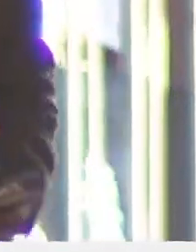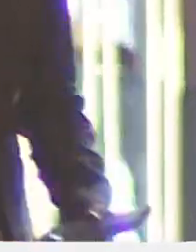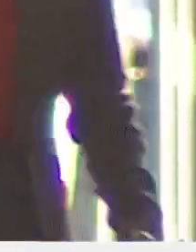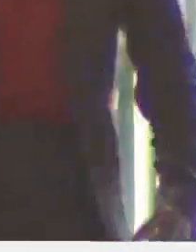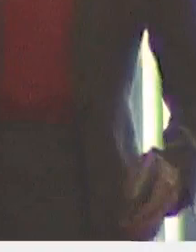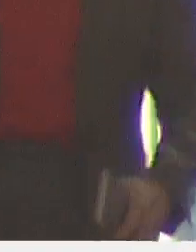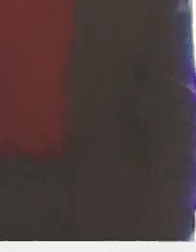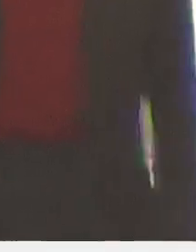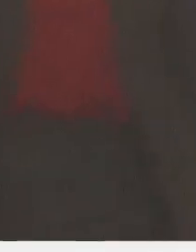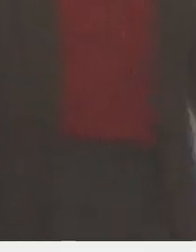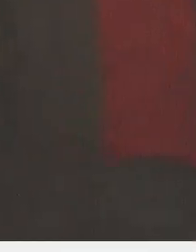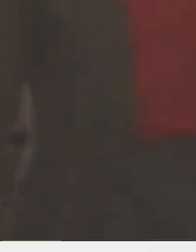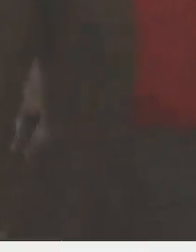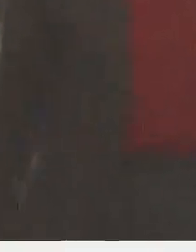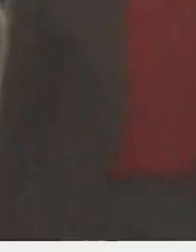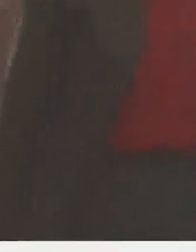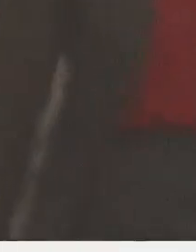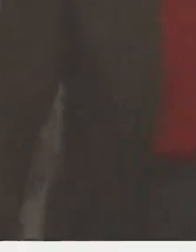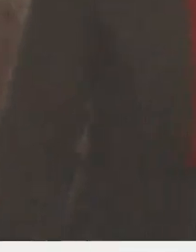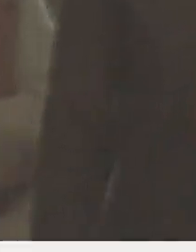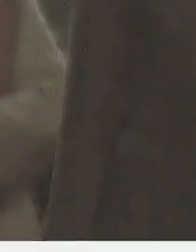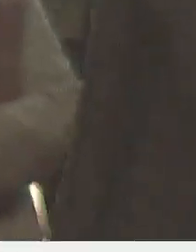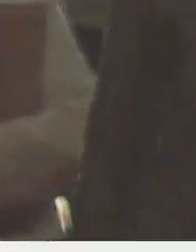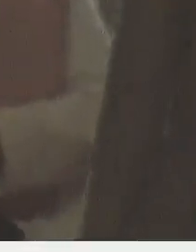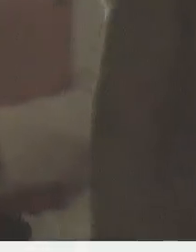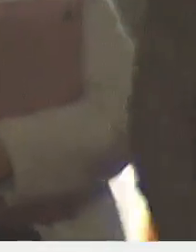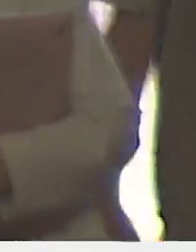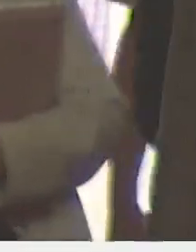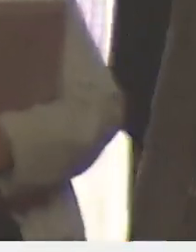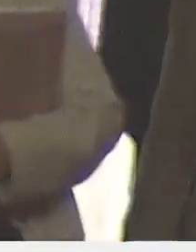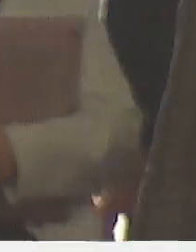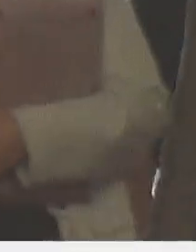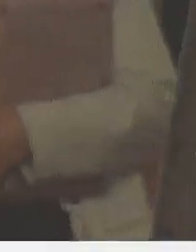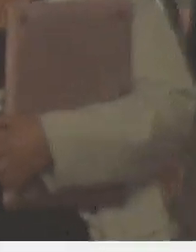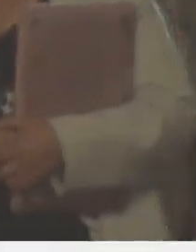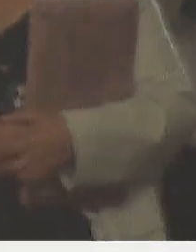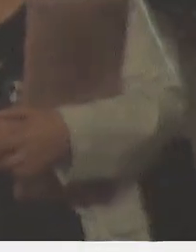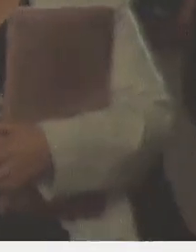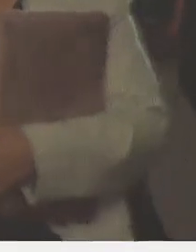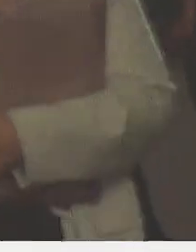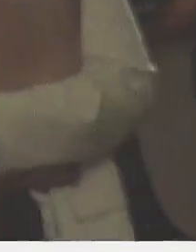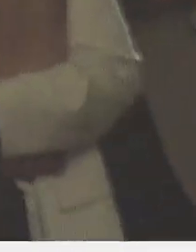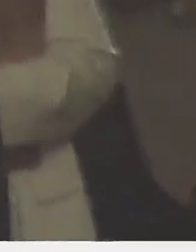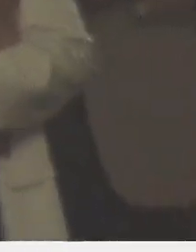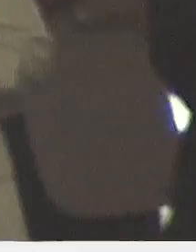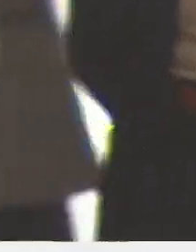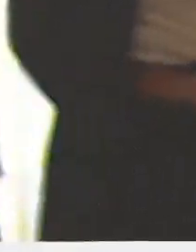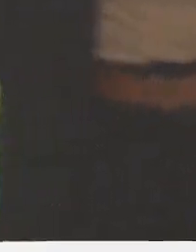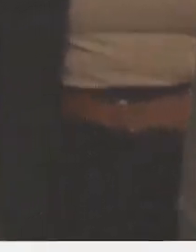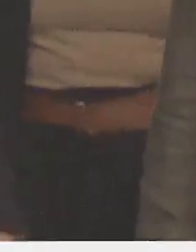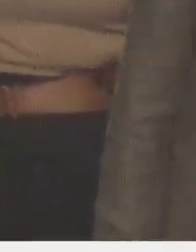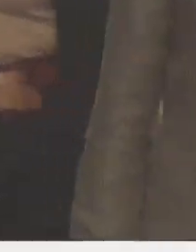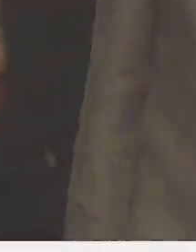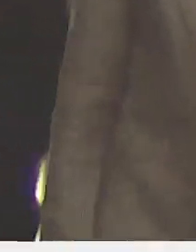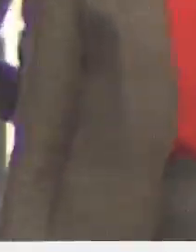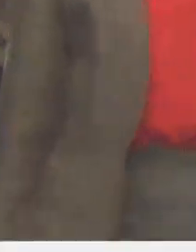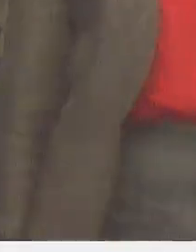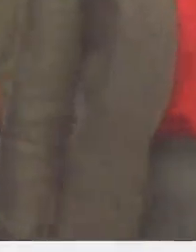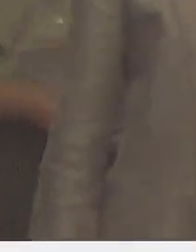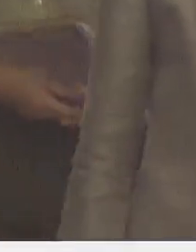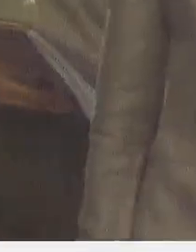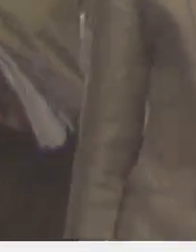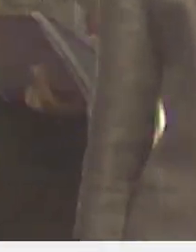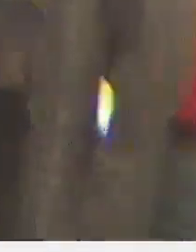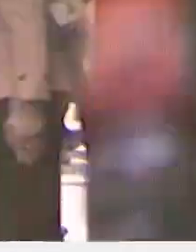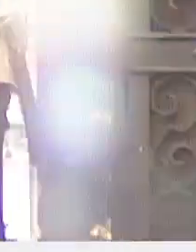de Palacio para entregarle seguramente algunas palabras producto de la relación diaria que tiene, ¿no?, el presidente de la República con